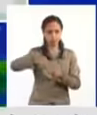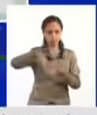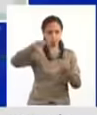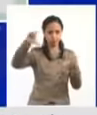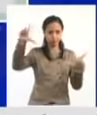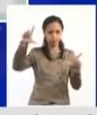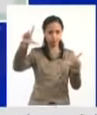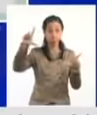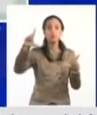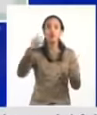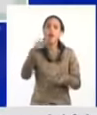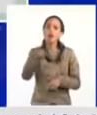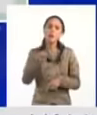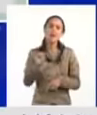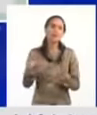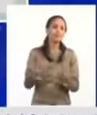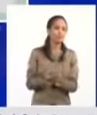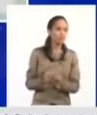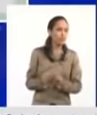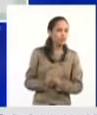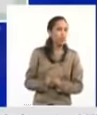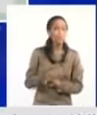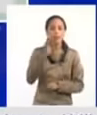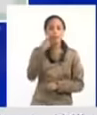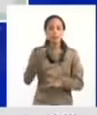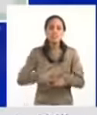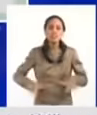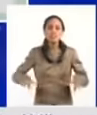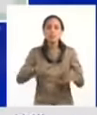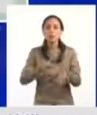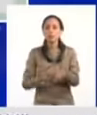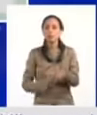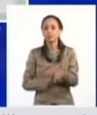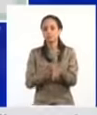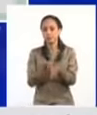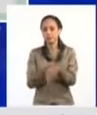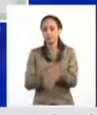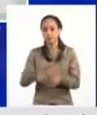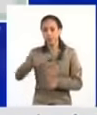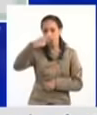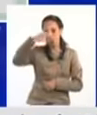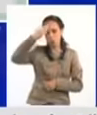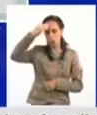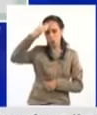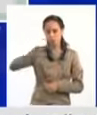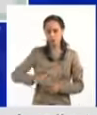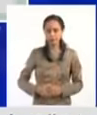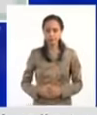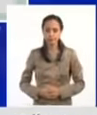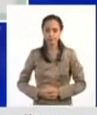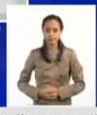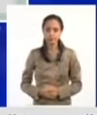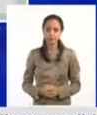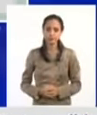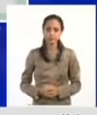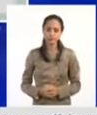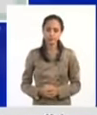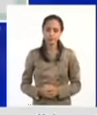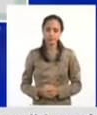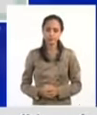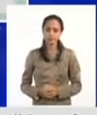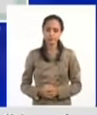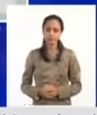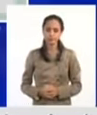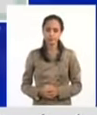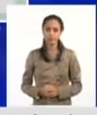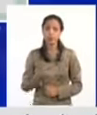que resume la situación de la pandemia en nuestro país. Ahí pueden ver ya cómo va el mes